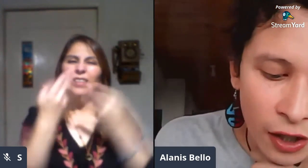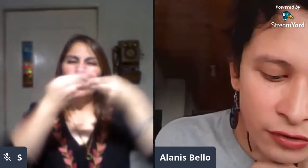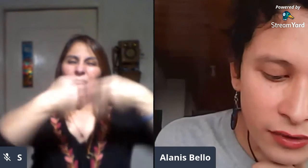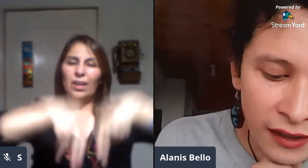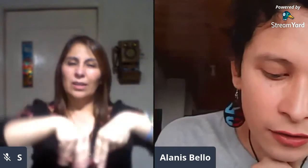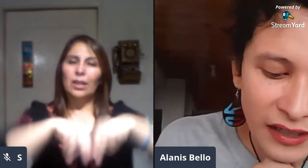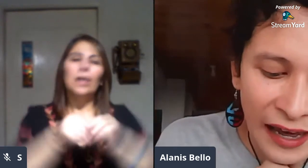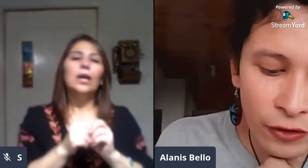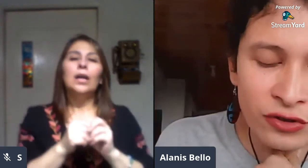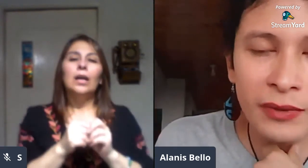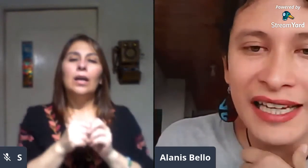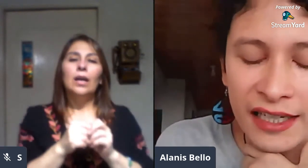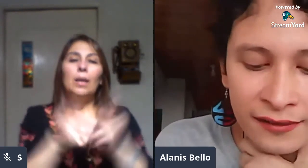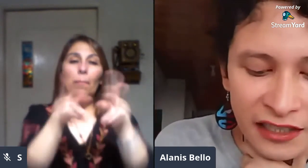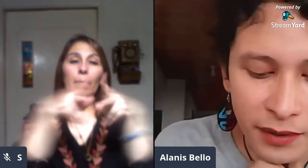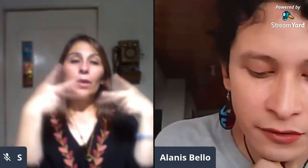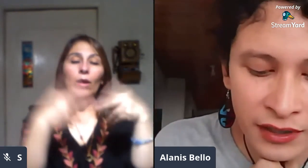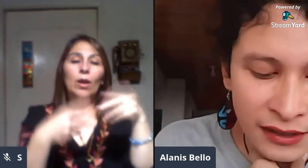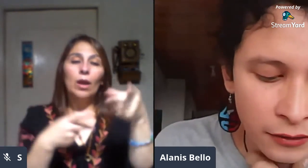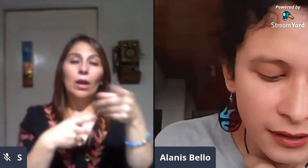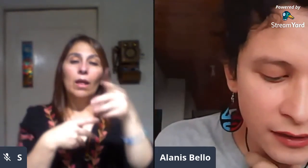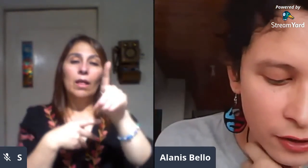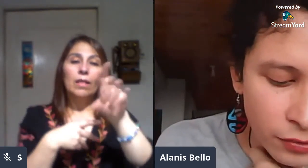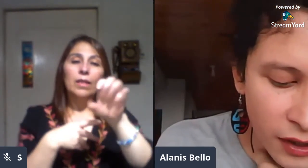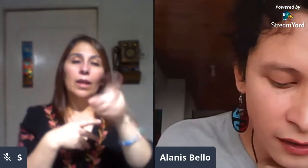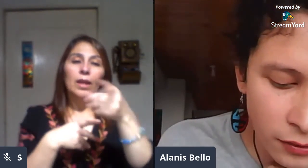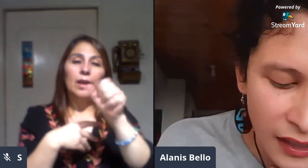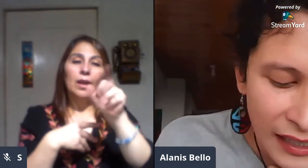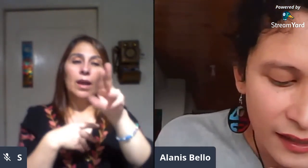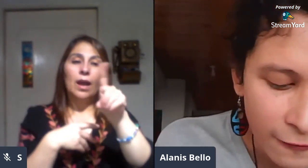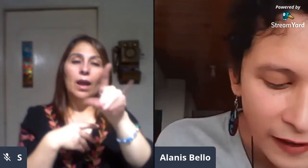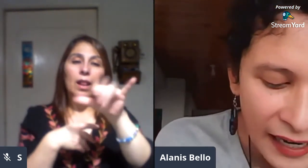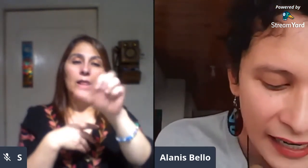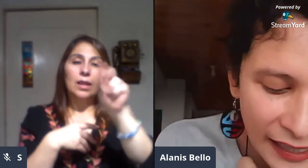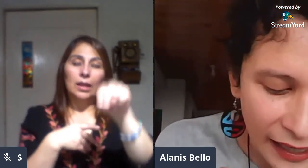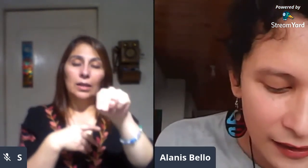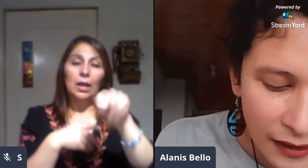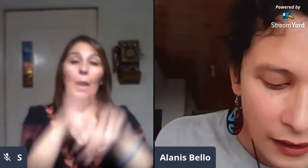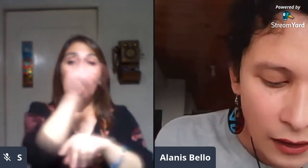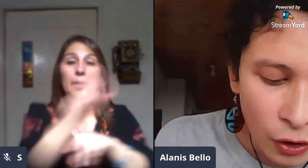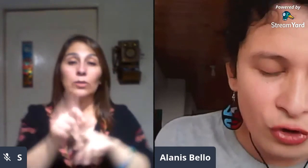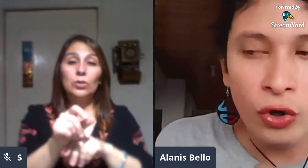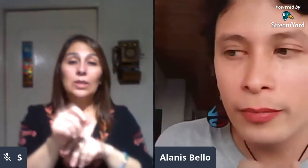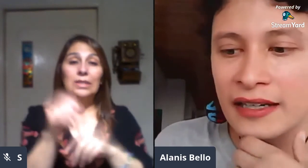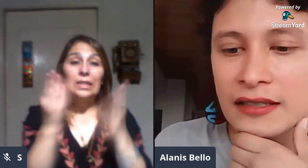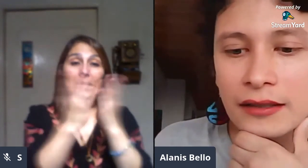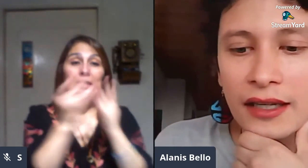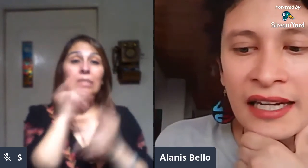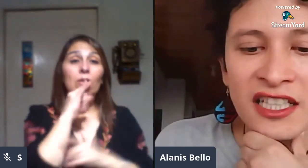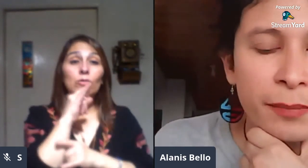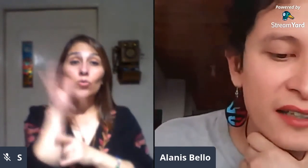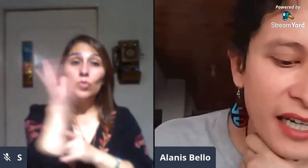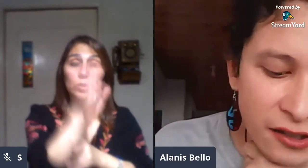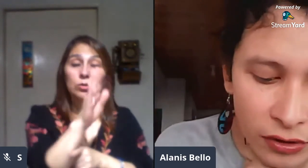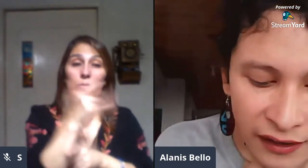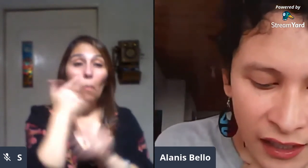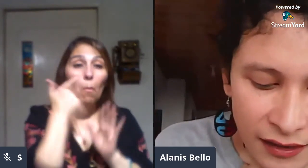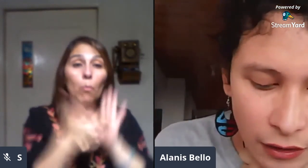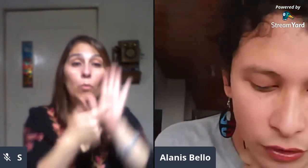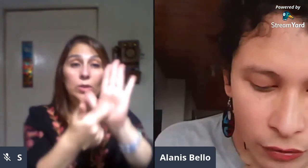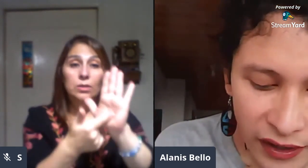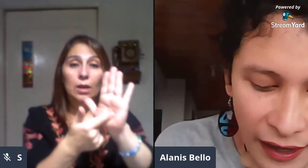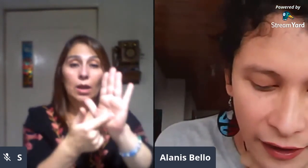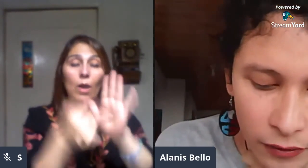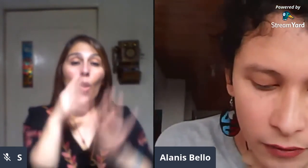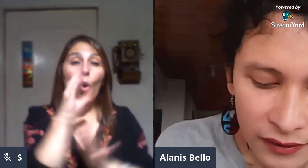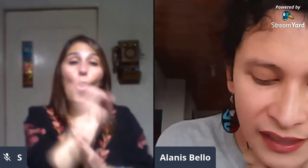los Estados Unidos a 2.500 personas en los Estados Unidos refleja que los hombres en las prácticas cotidianas